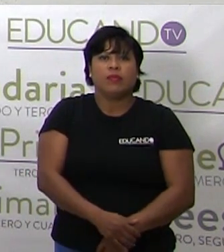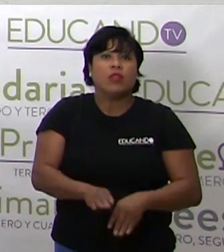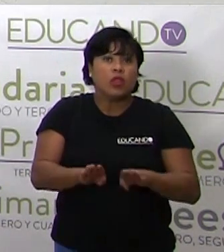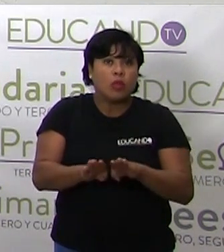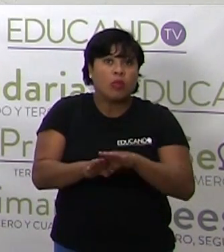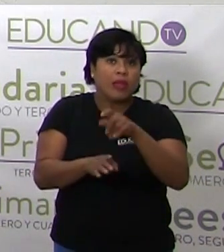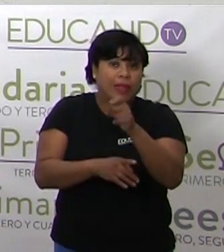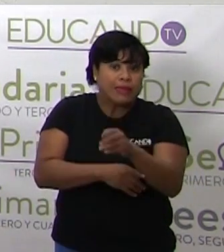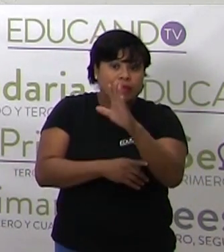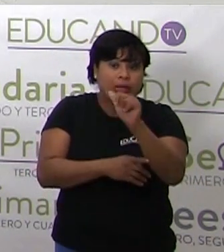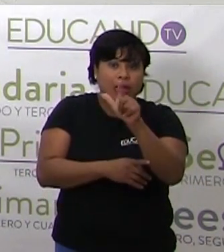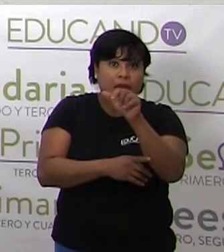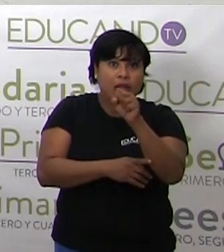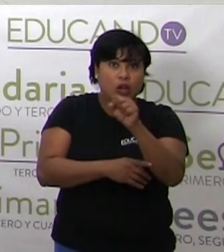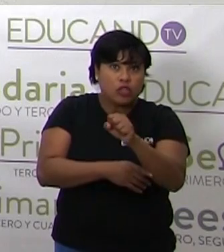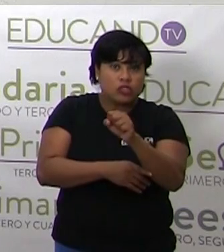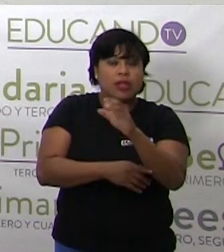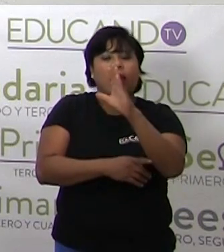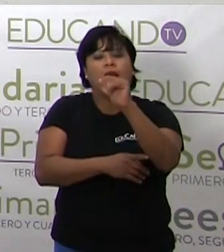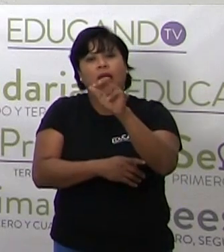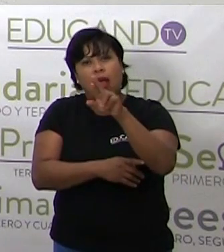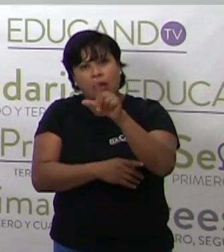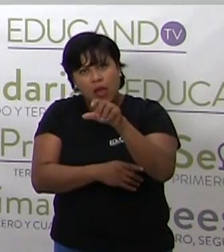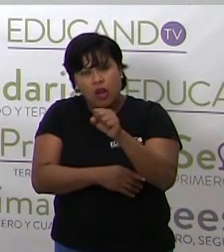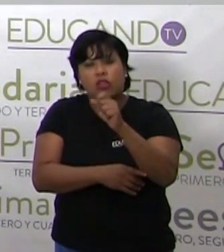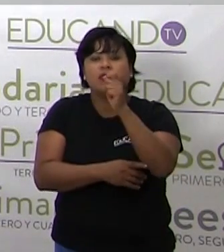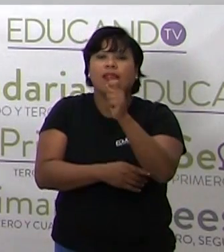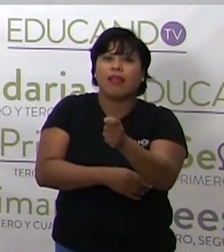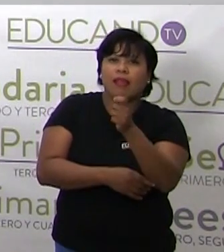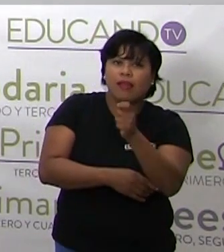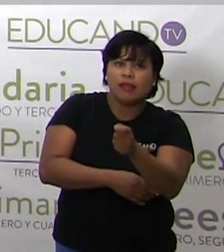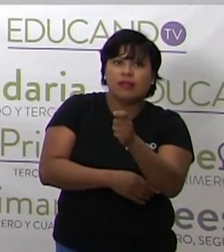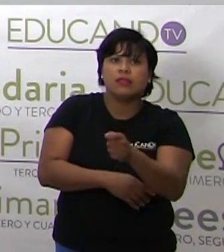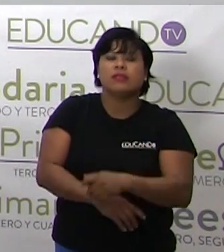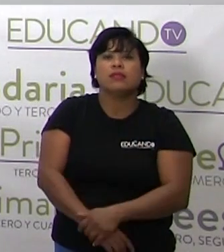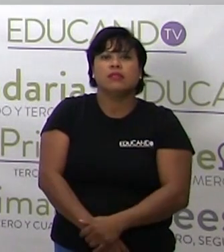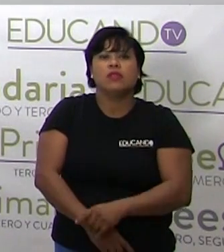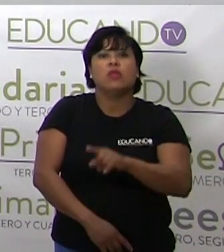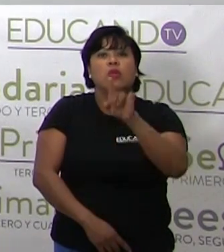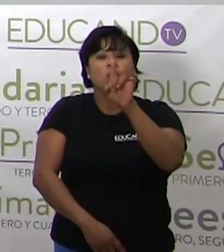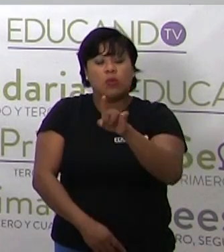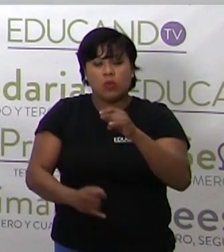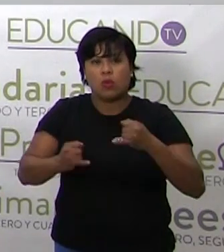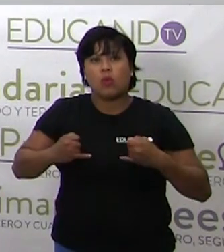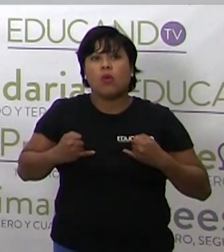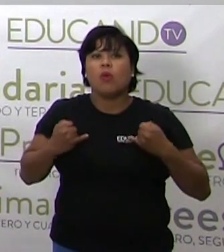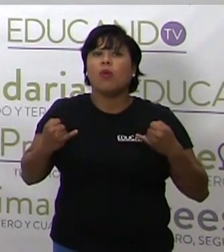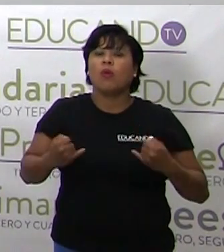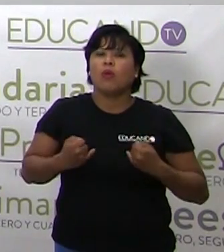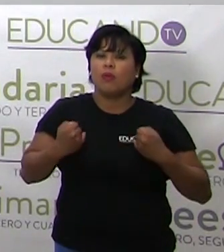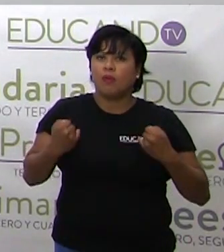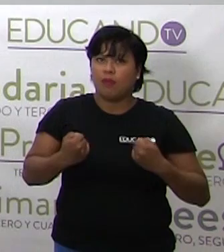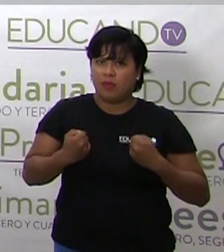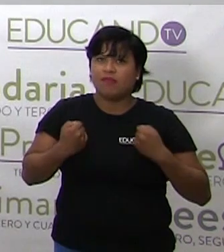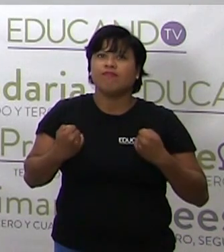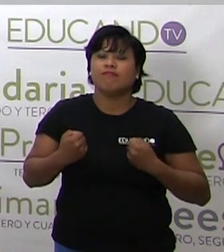¿Cómo era Carlos? Carlos era un joven